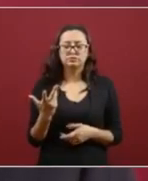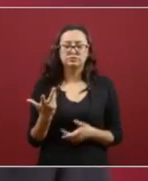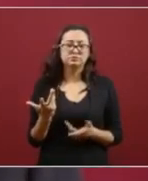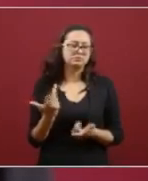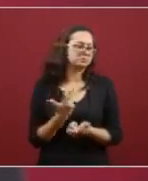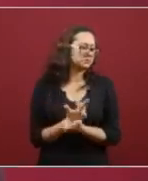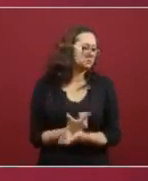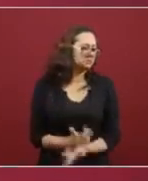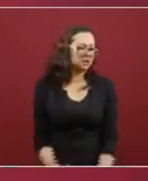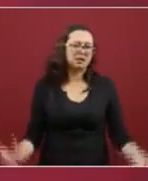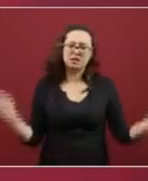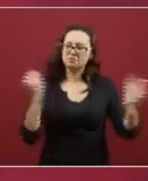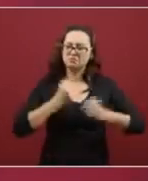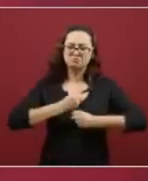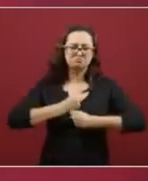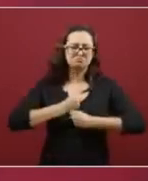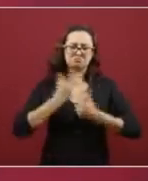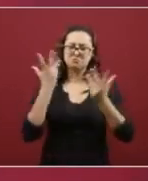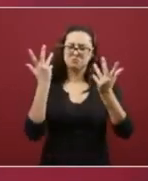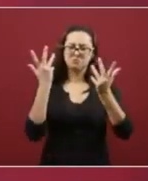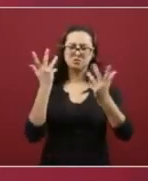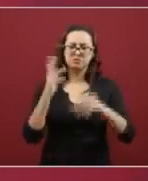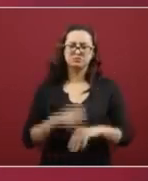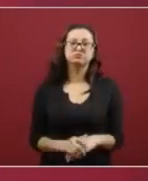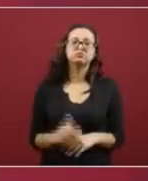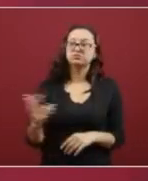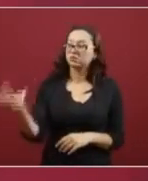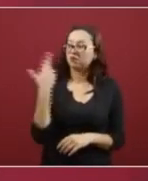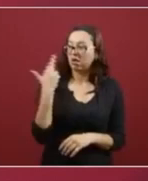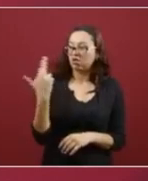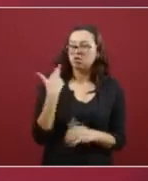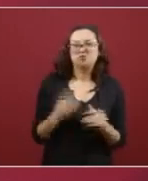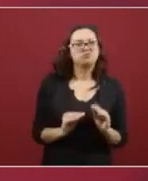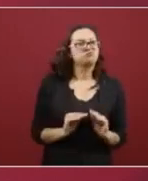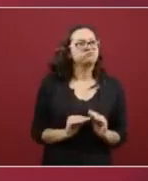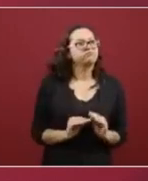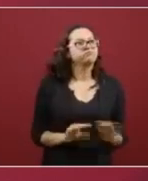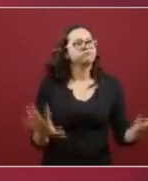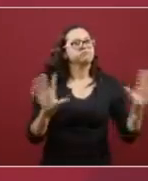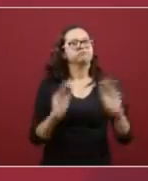libertad de expresión, la radio.